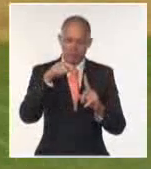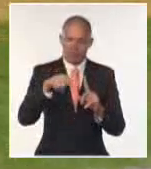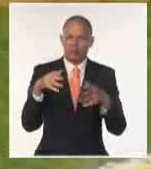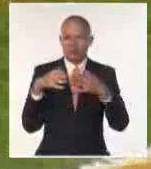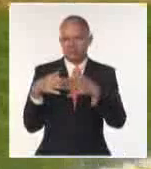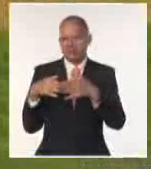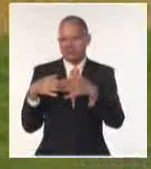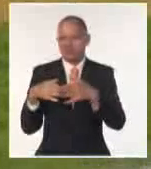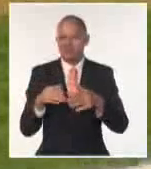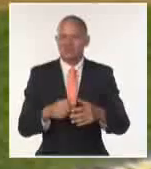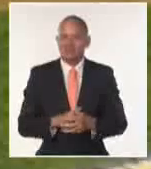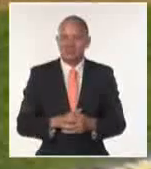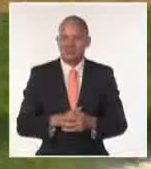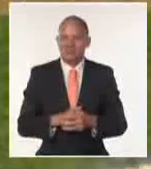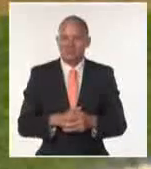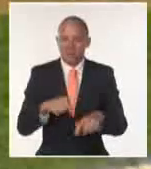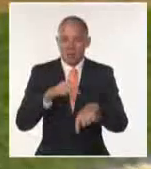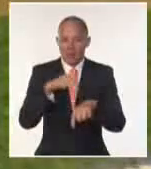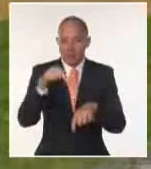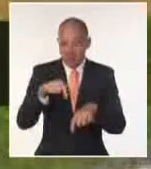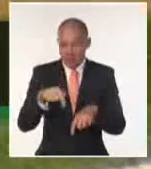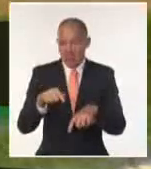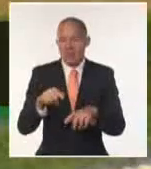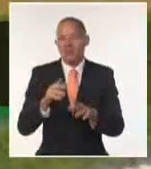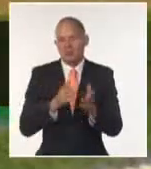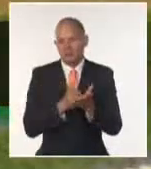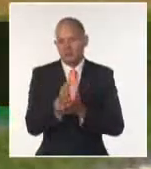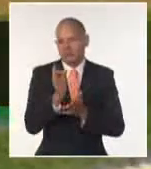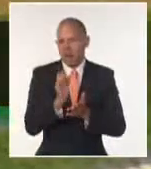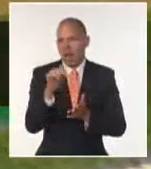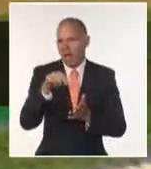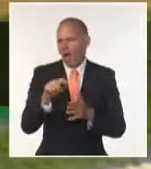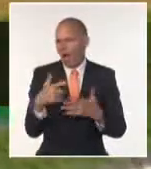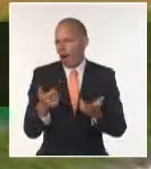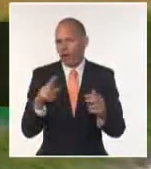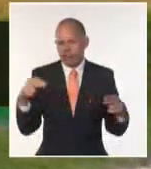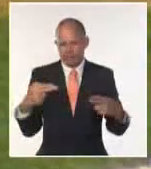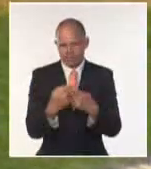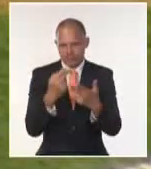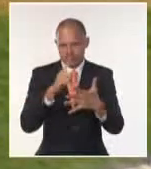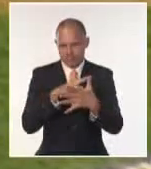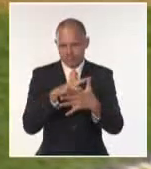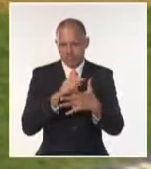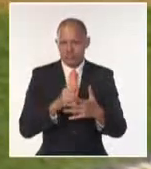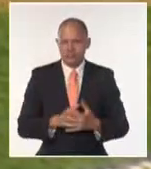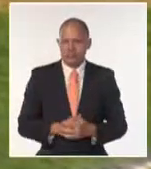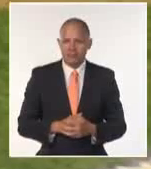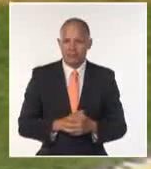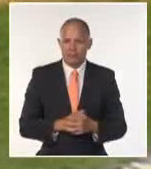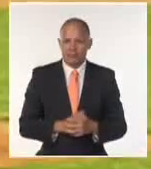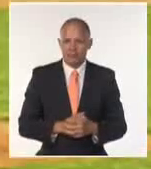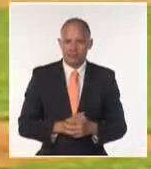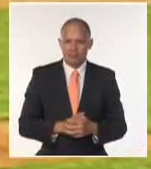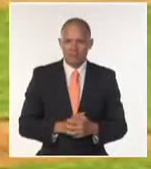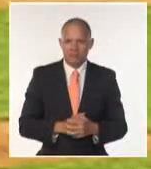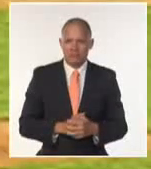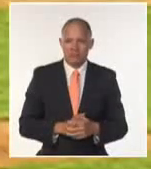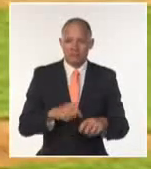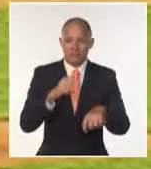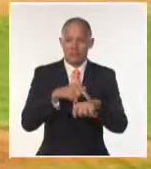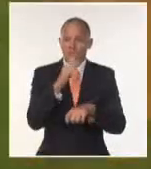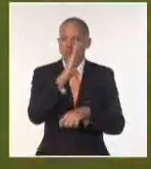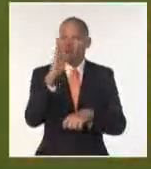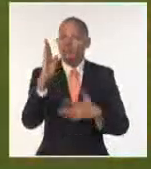leñadores tuneros se enfrentan en el quinto juego de la semifinal en estos momentos estamos en la parte